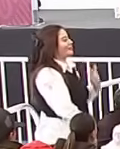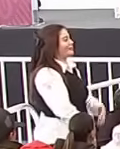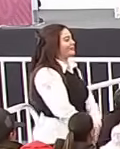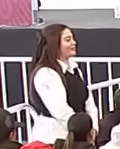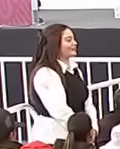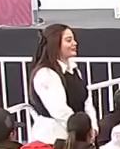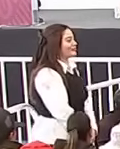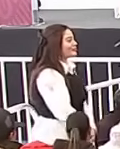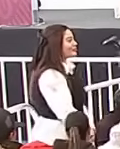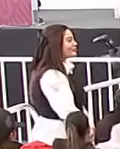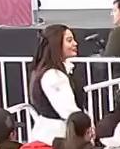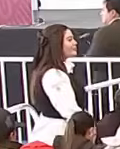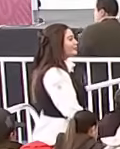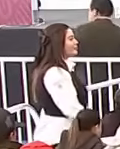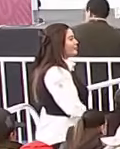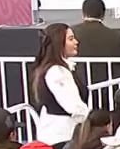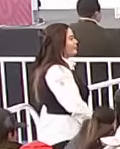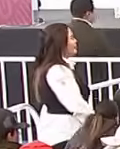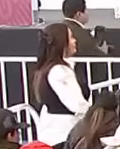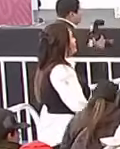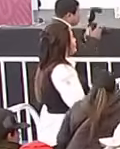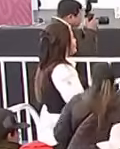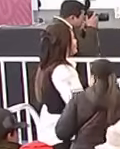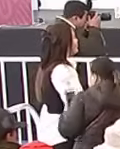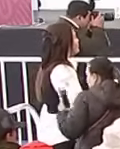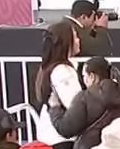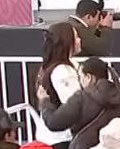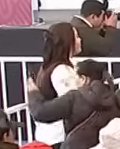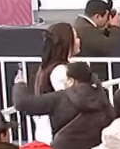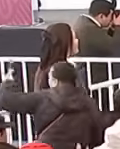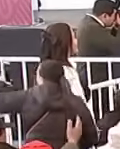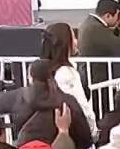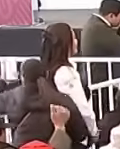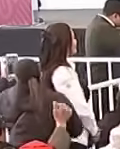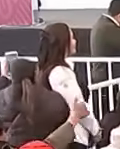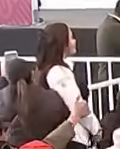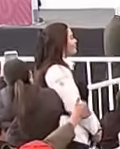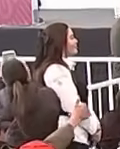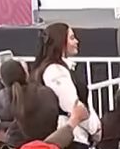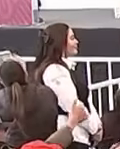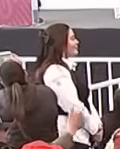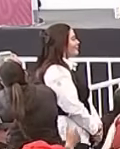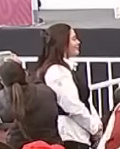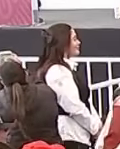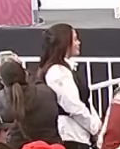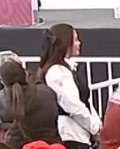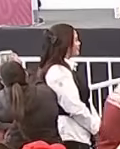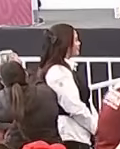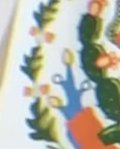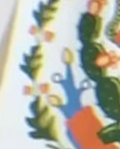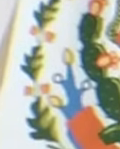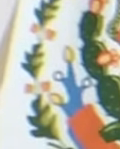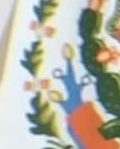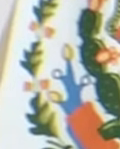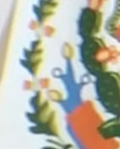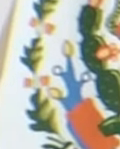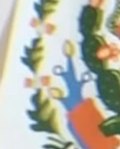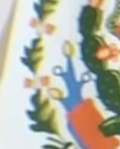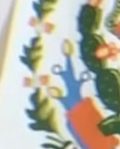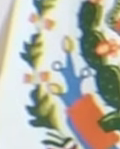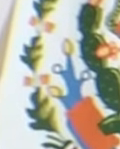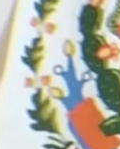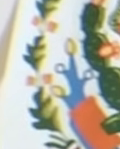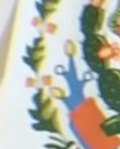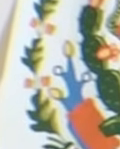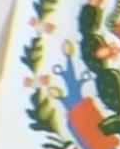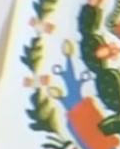quería ver, lo quería saludar, y en Durango tiene amigos, presidente, y todo